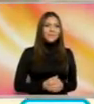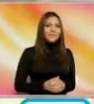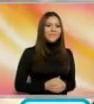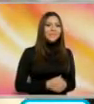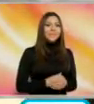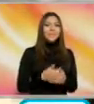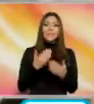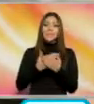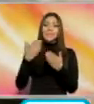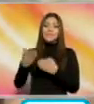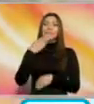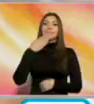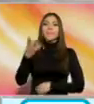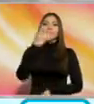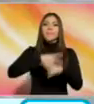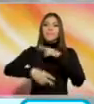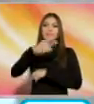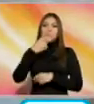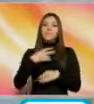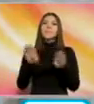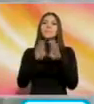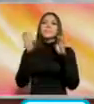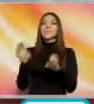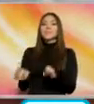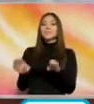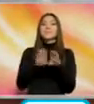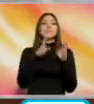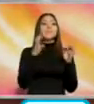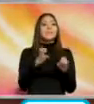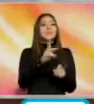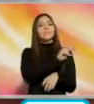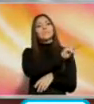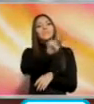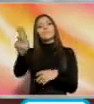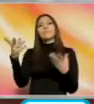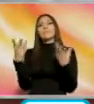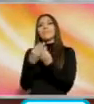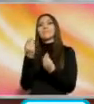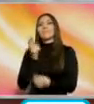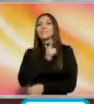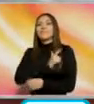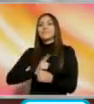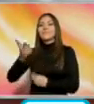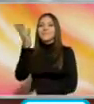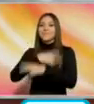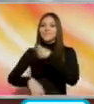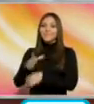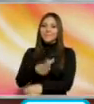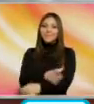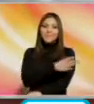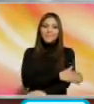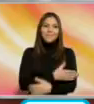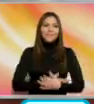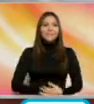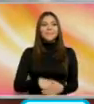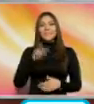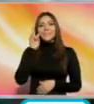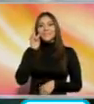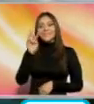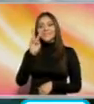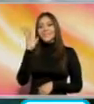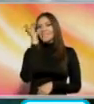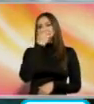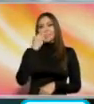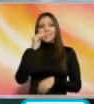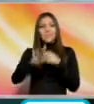Pues mi querido Gus, bienvenido. ¿Cómo estás? están, chicos? Qué gusto estar con todos ustedes. Hola, Gus. Es que todos queríamos conocer